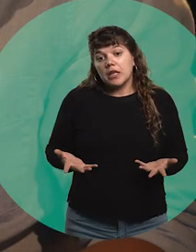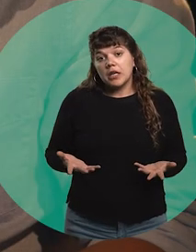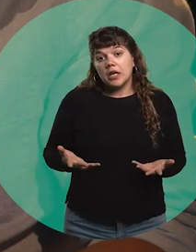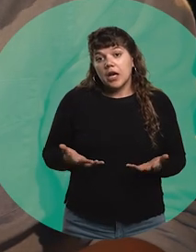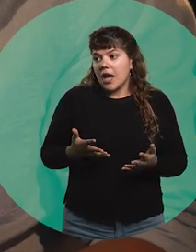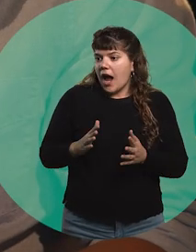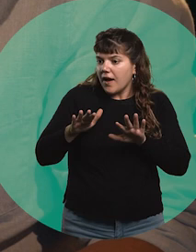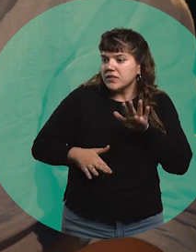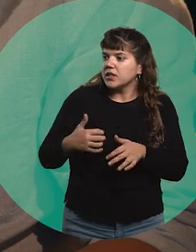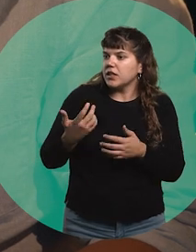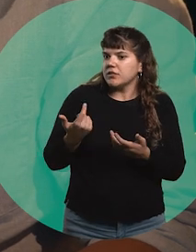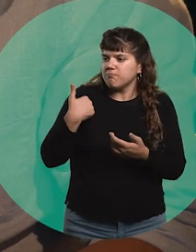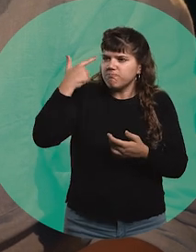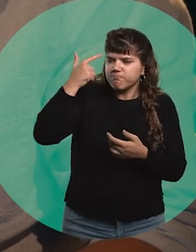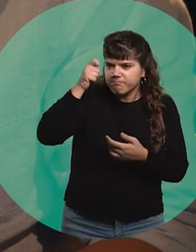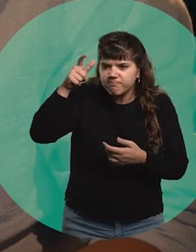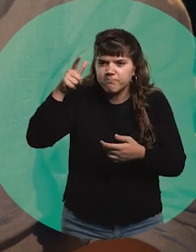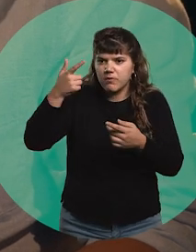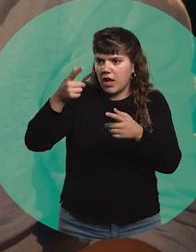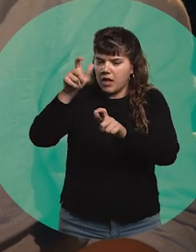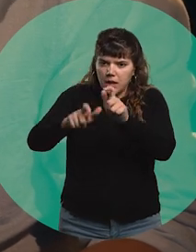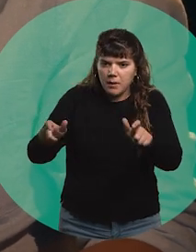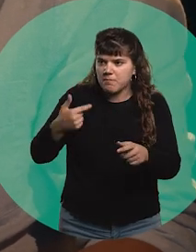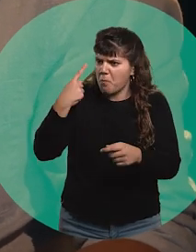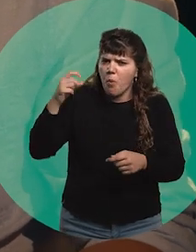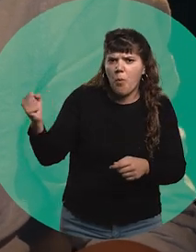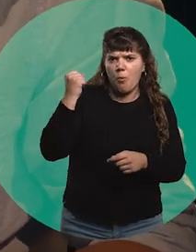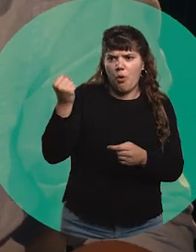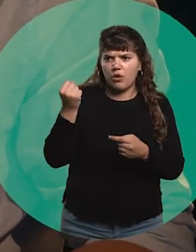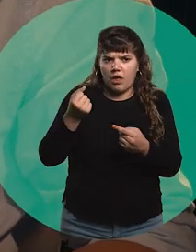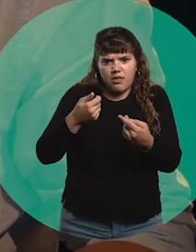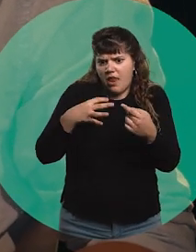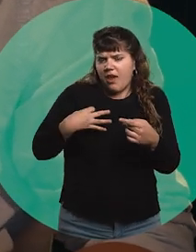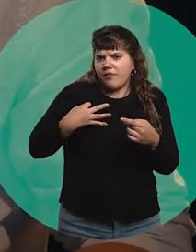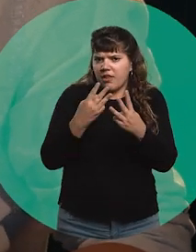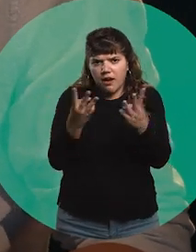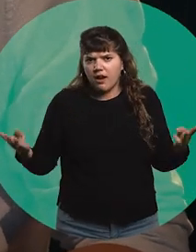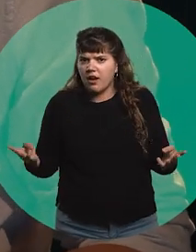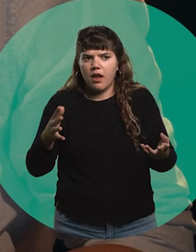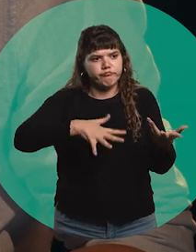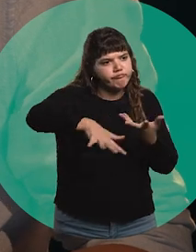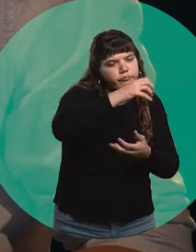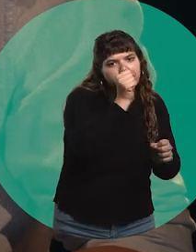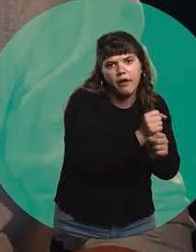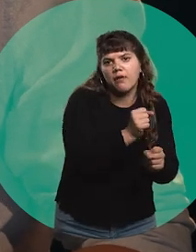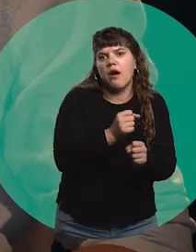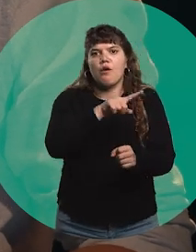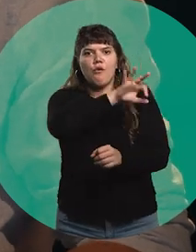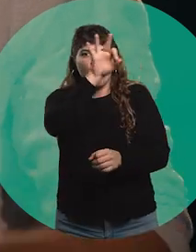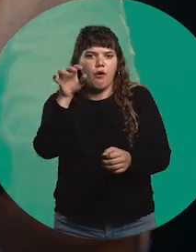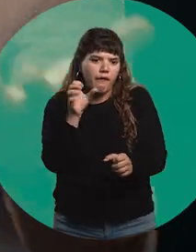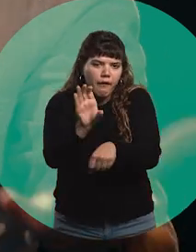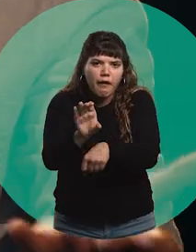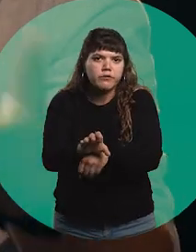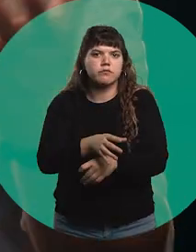competencias que hoy vemos cruciales en todo ámbito de la vida, en el ámbito laboral, en el